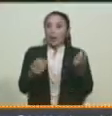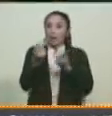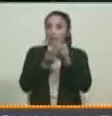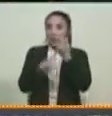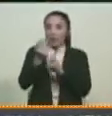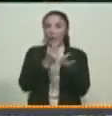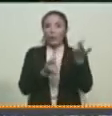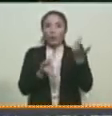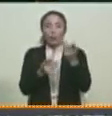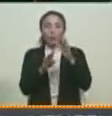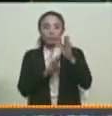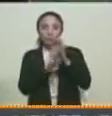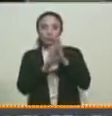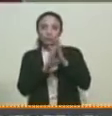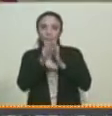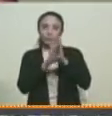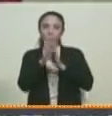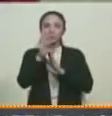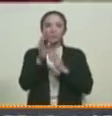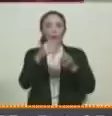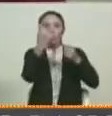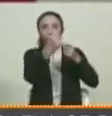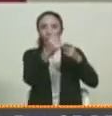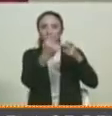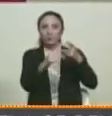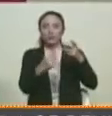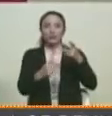monetaria, riqueza material